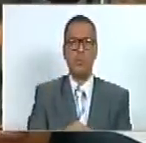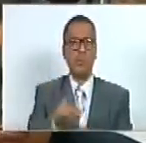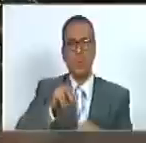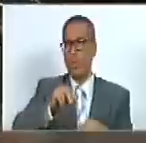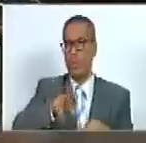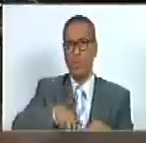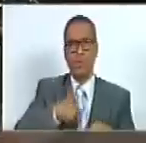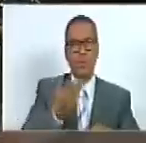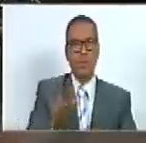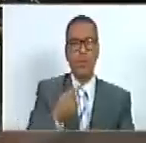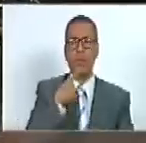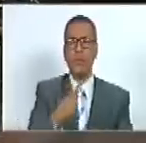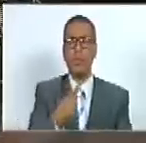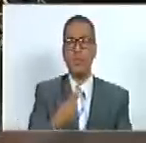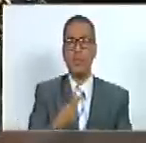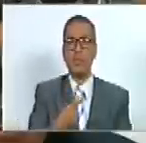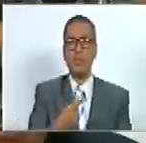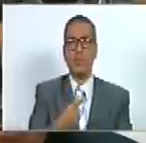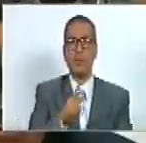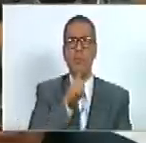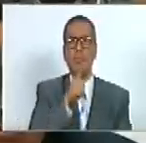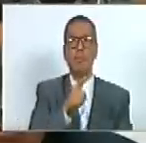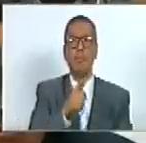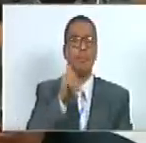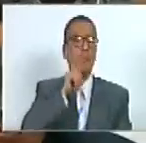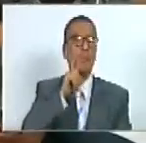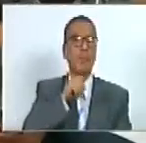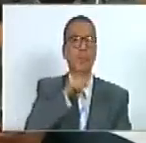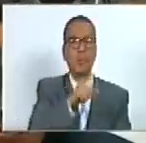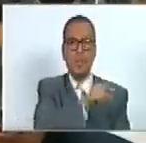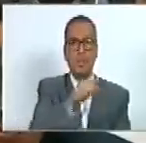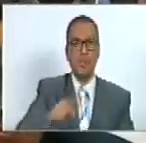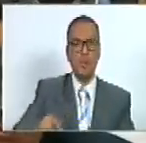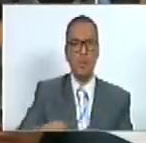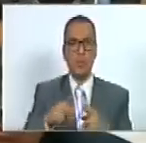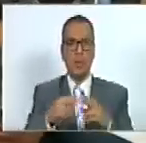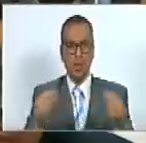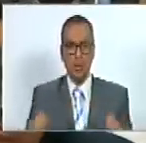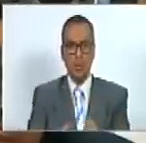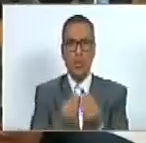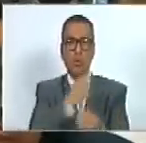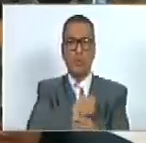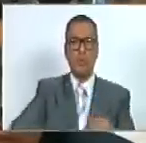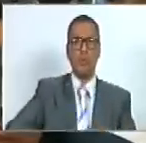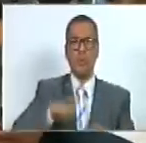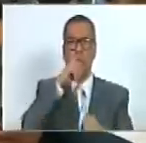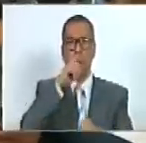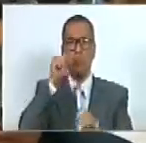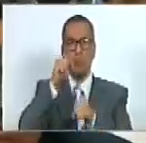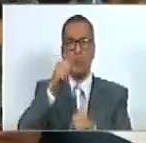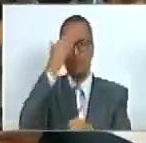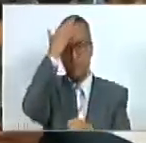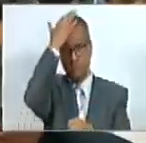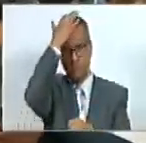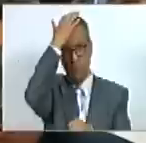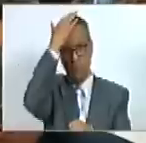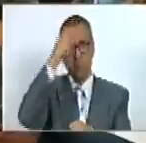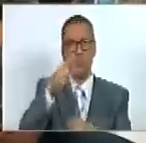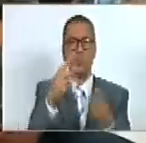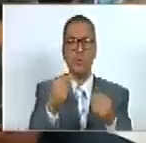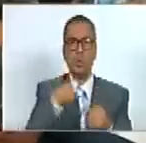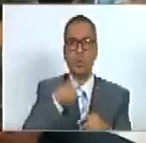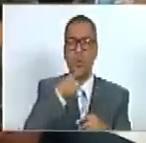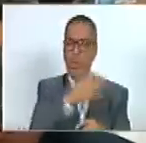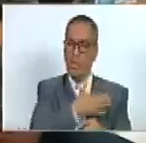poder mentirle más a la gente, porque la gente está con el presidente Nicolás Maduro. Un minuto, diputada. Por mucho que